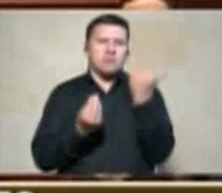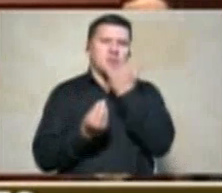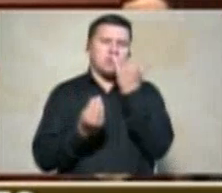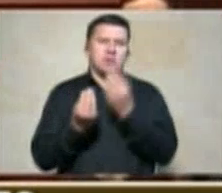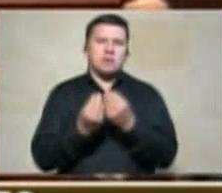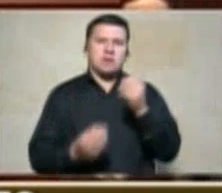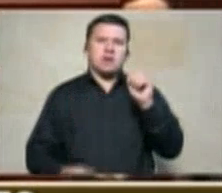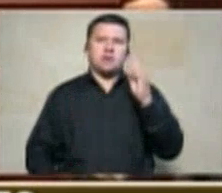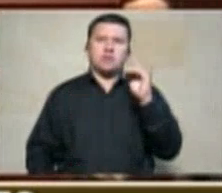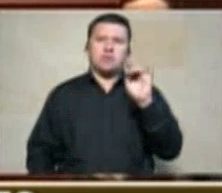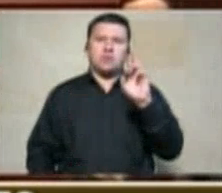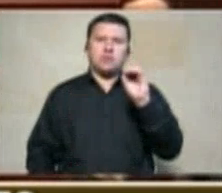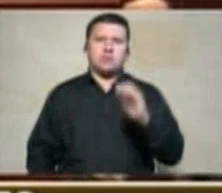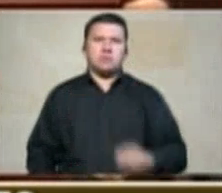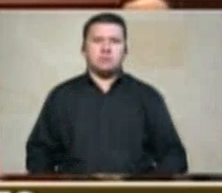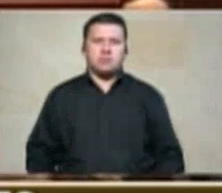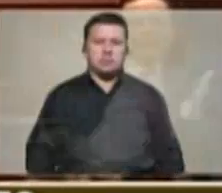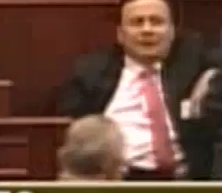presidente,